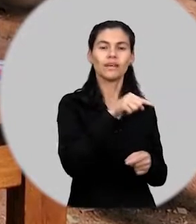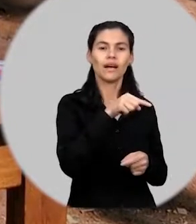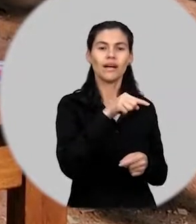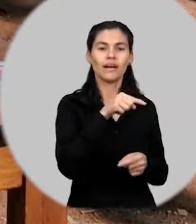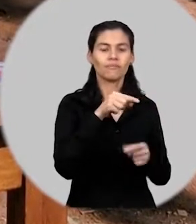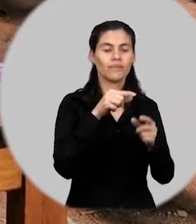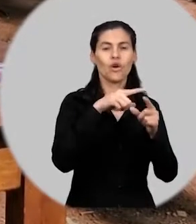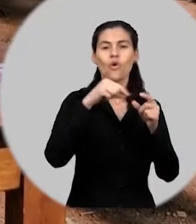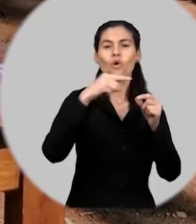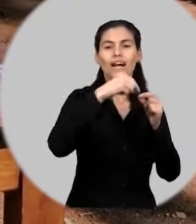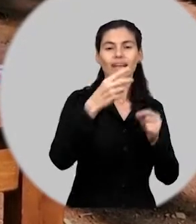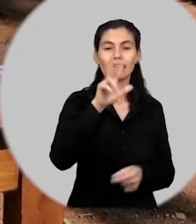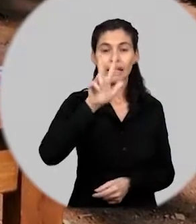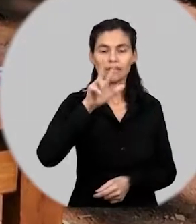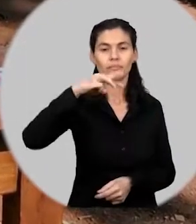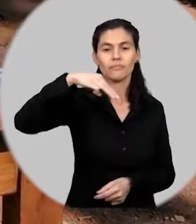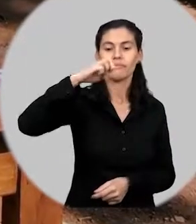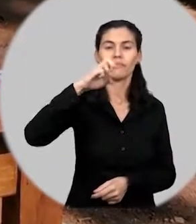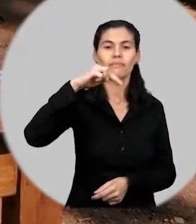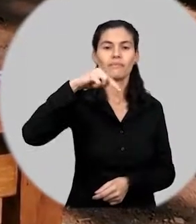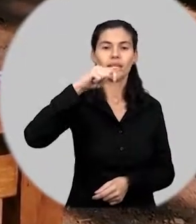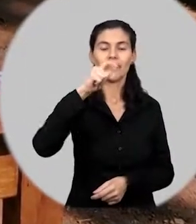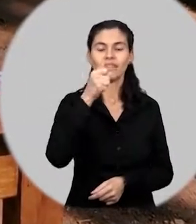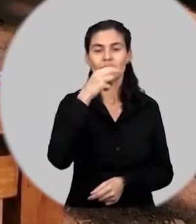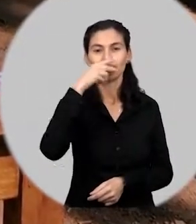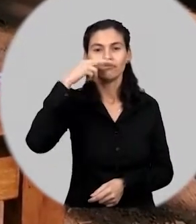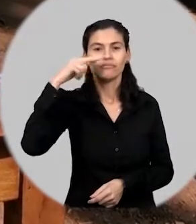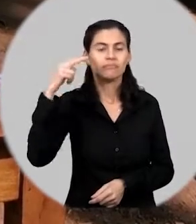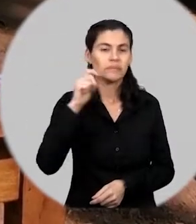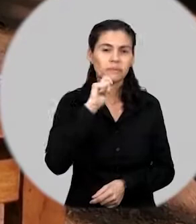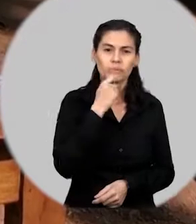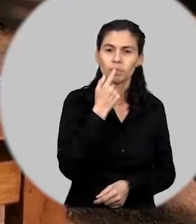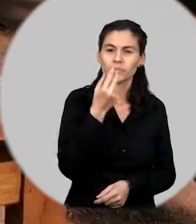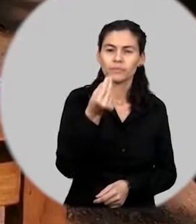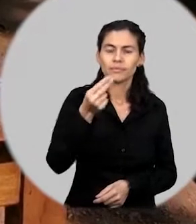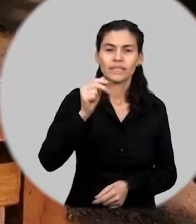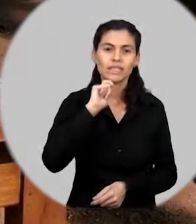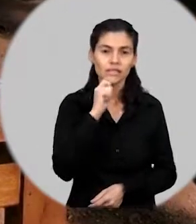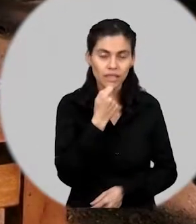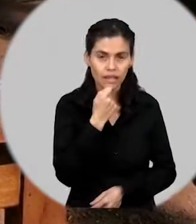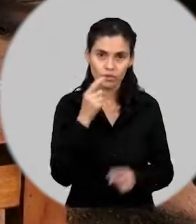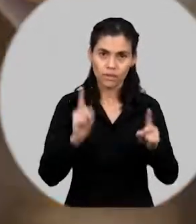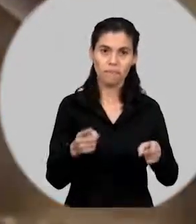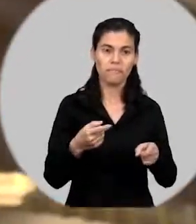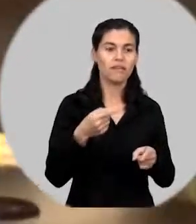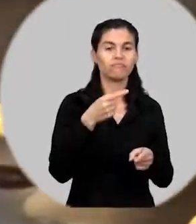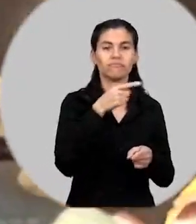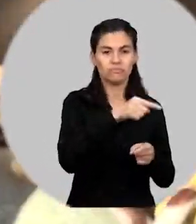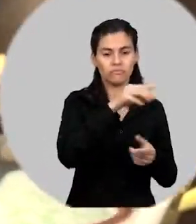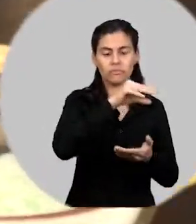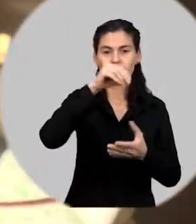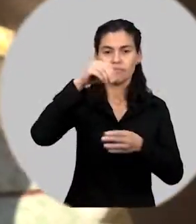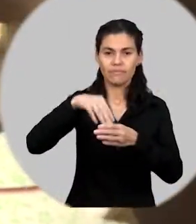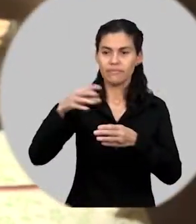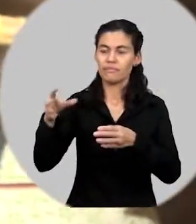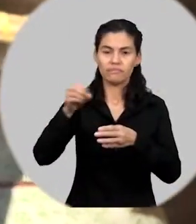utilizar 3 hojitas de menta, que le queda y le deja un sabor muy agradable. Esta es más o